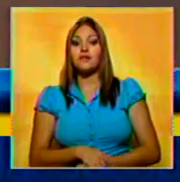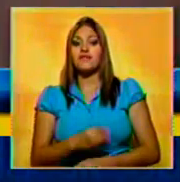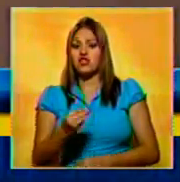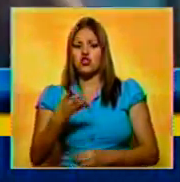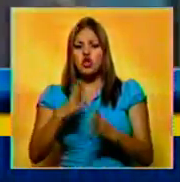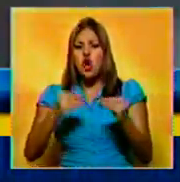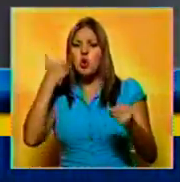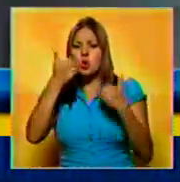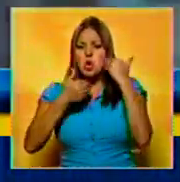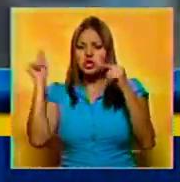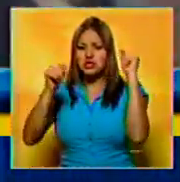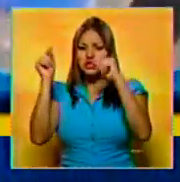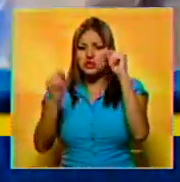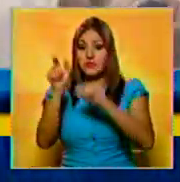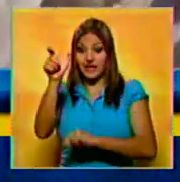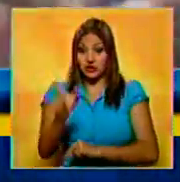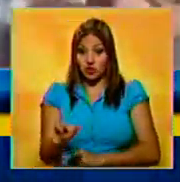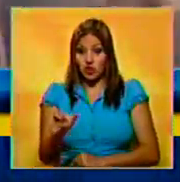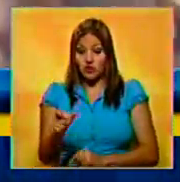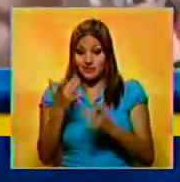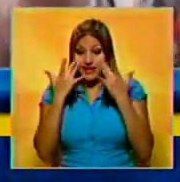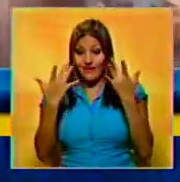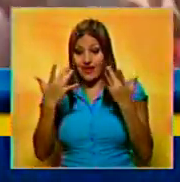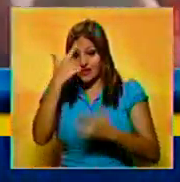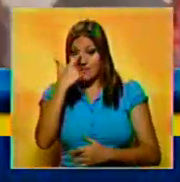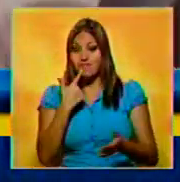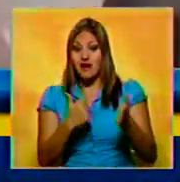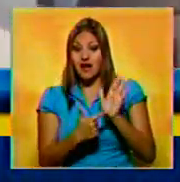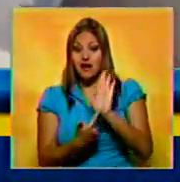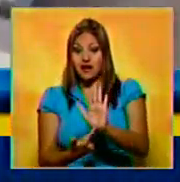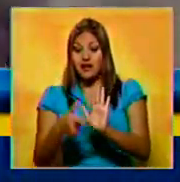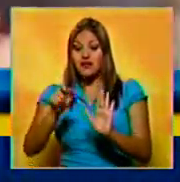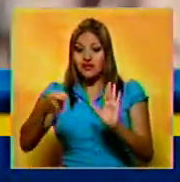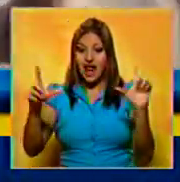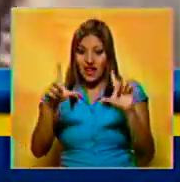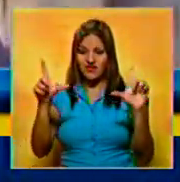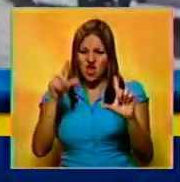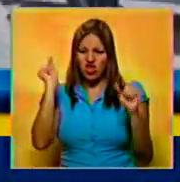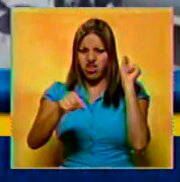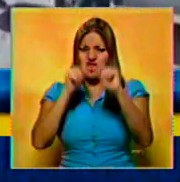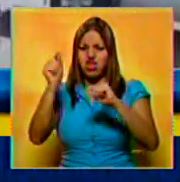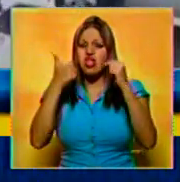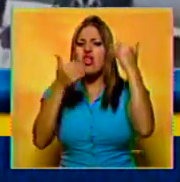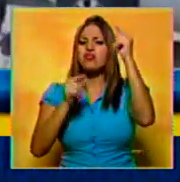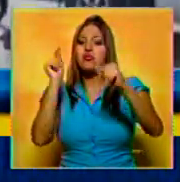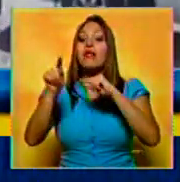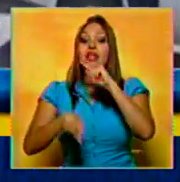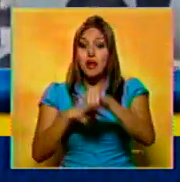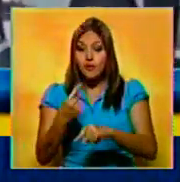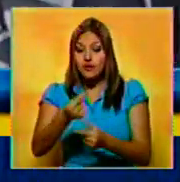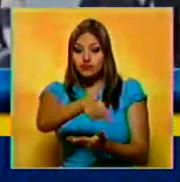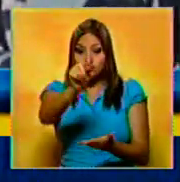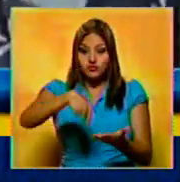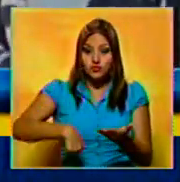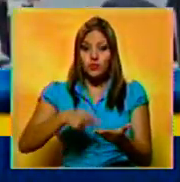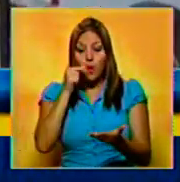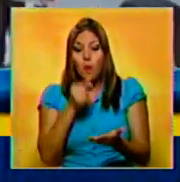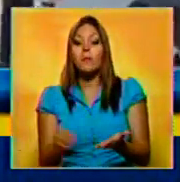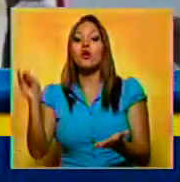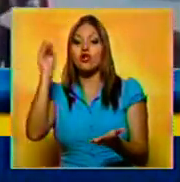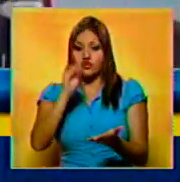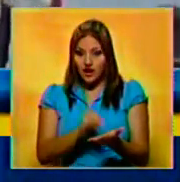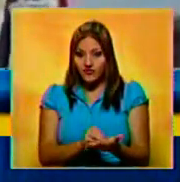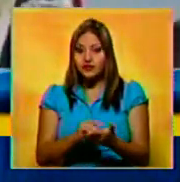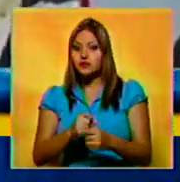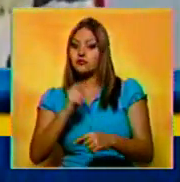insultos por algunos vecinos según pudo verse en imágenes transmitidas por canales de televisión después de la ceremonia el hombre fue llevado de nuevo a la